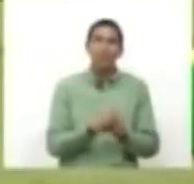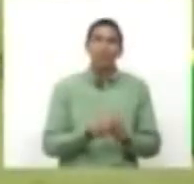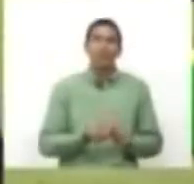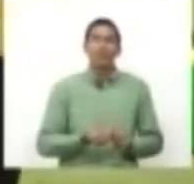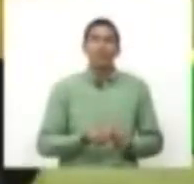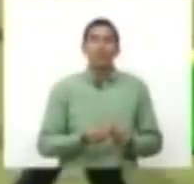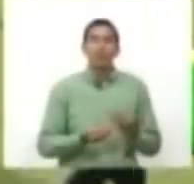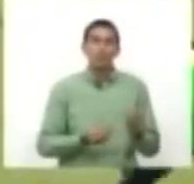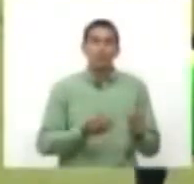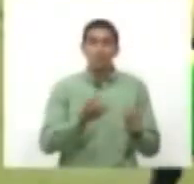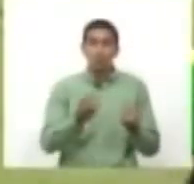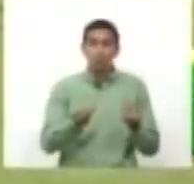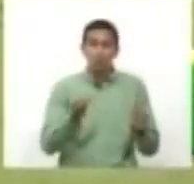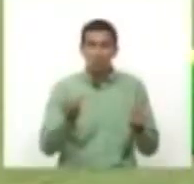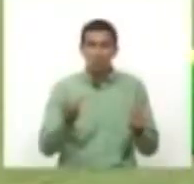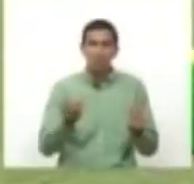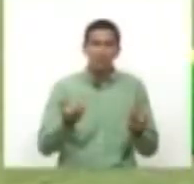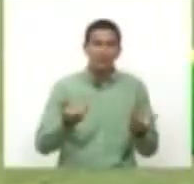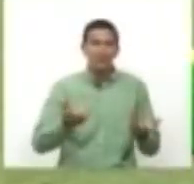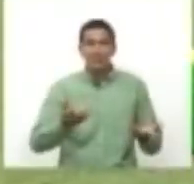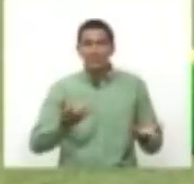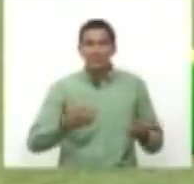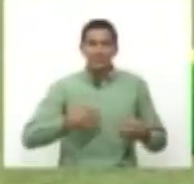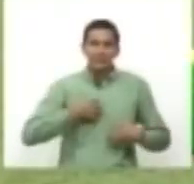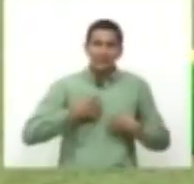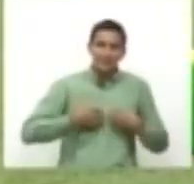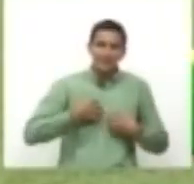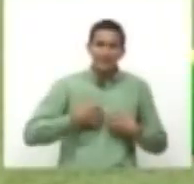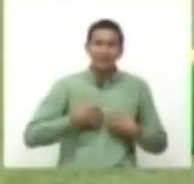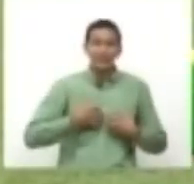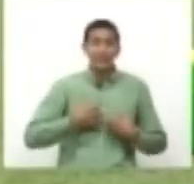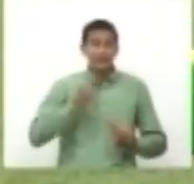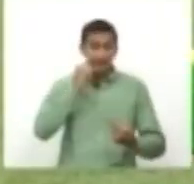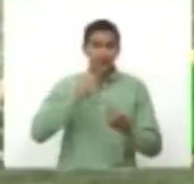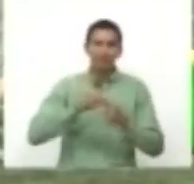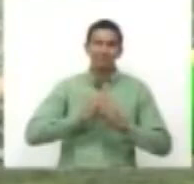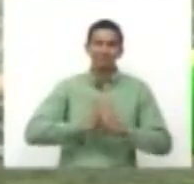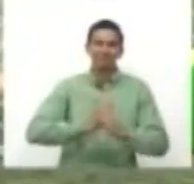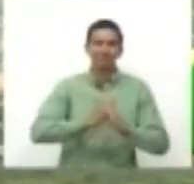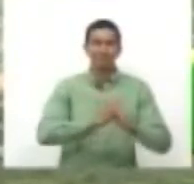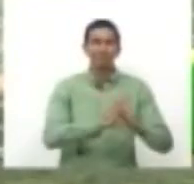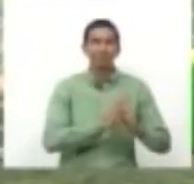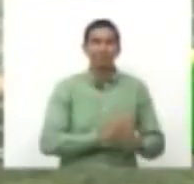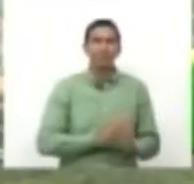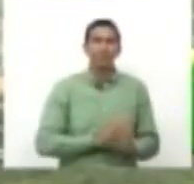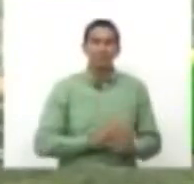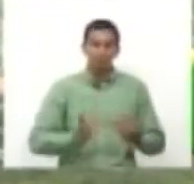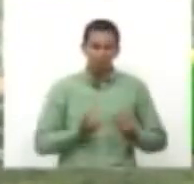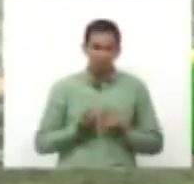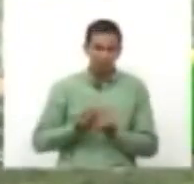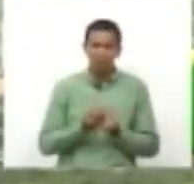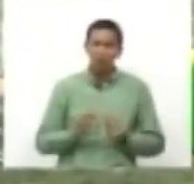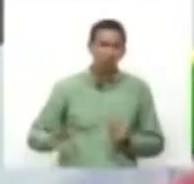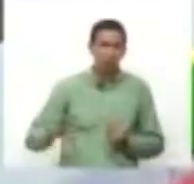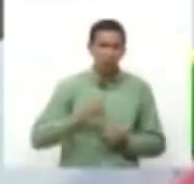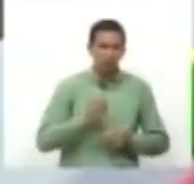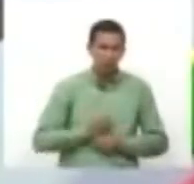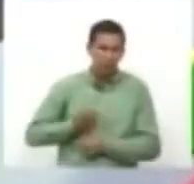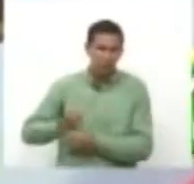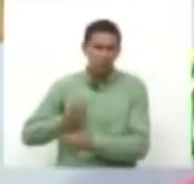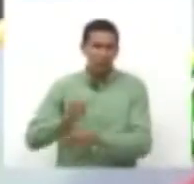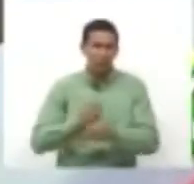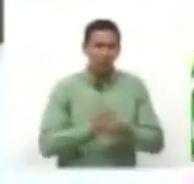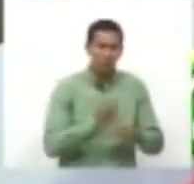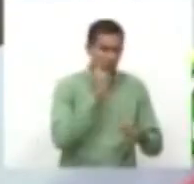hay aires de tormentas, pero quieren evitarla a toda costa. Todos venimos trabajando de la misma manera, todos venimos trabajando